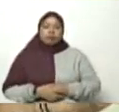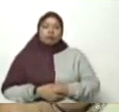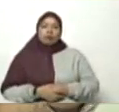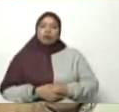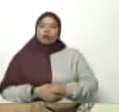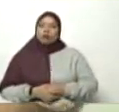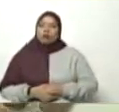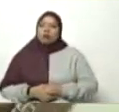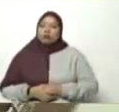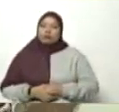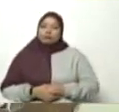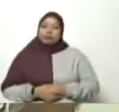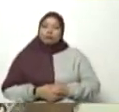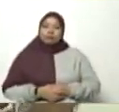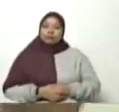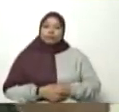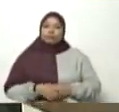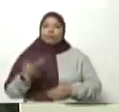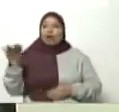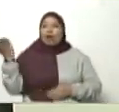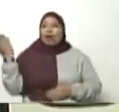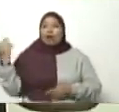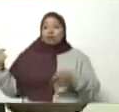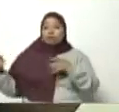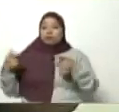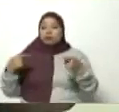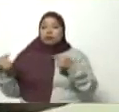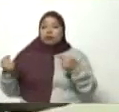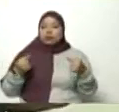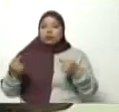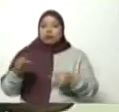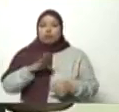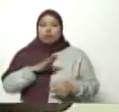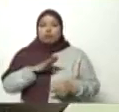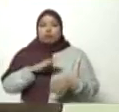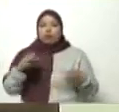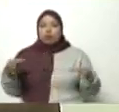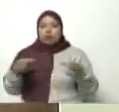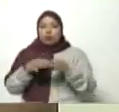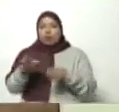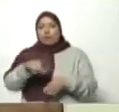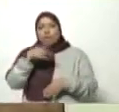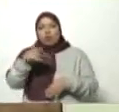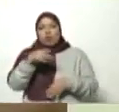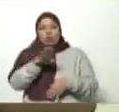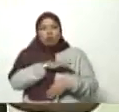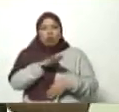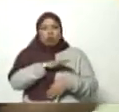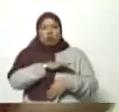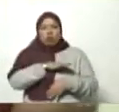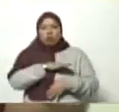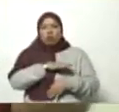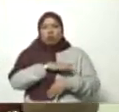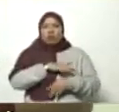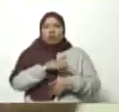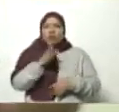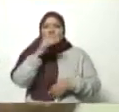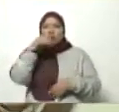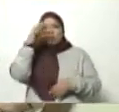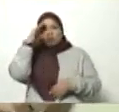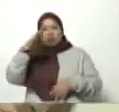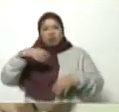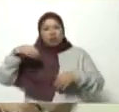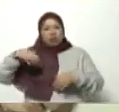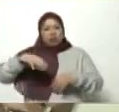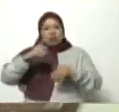Un feudo que ellos tenían, ¿verdad? Una cosa de ellos. Esos partidos son de ellos. Esos partidos no tienen militancia, la militancia